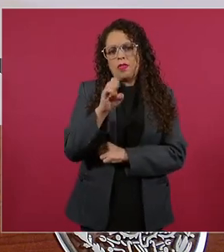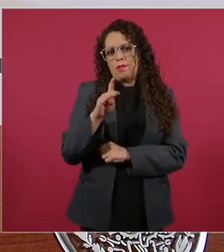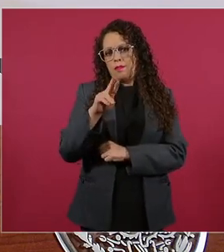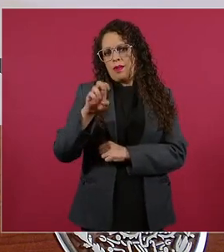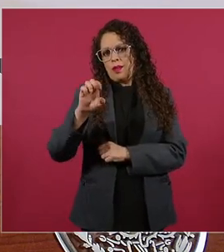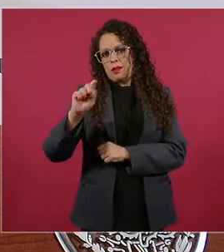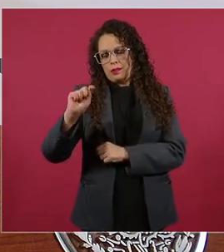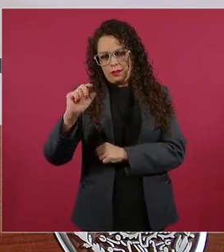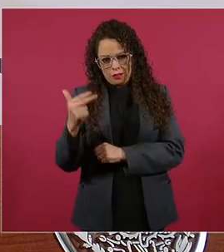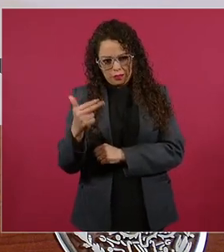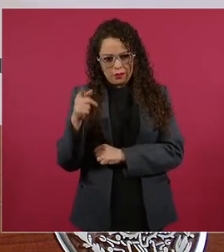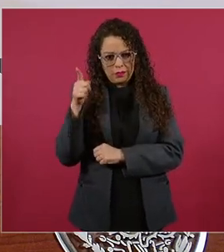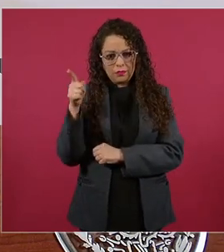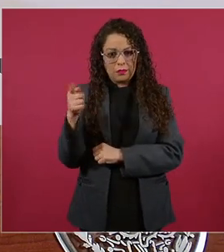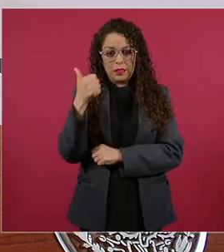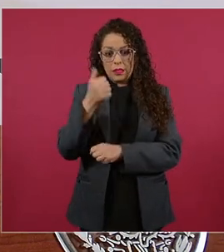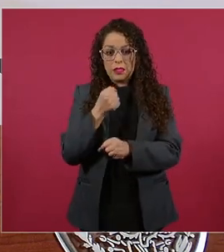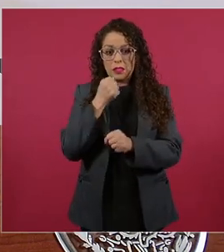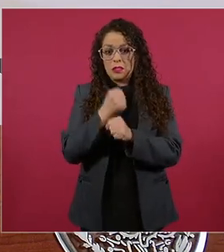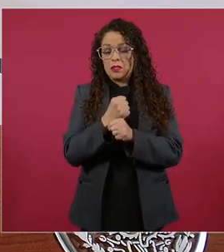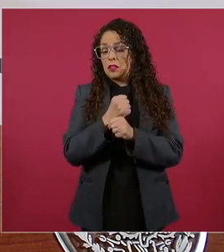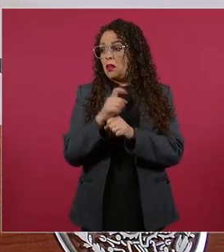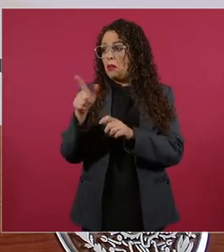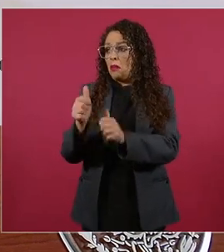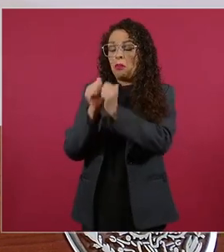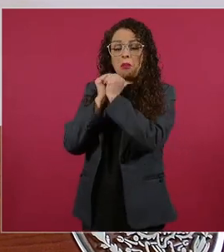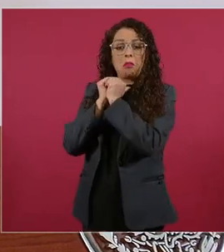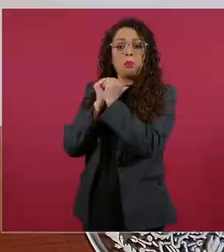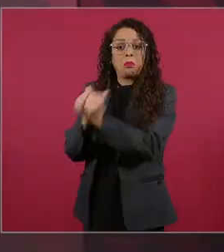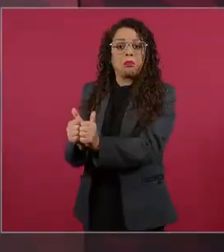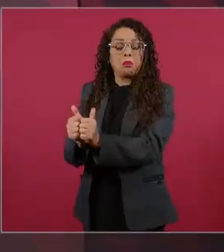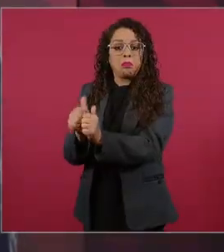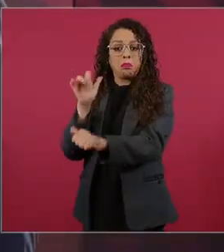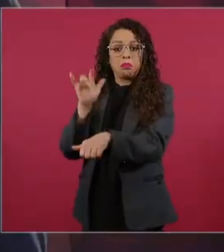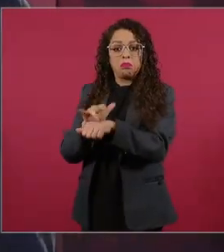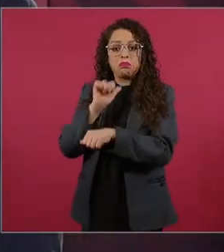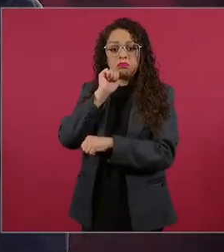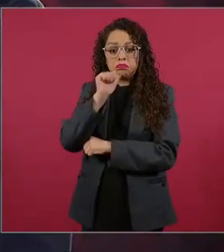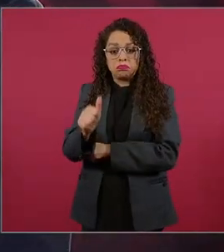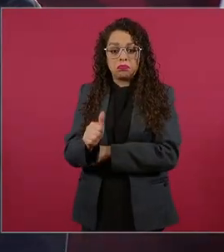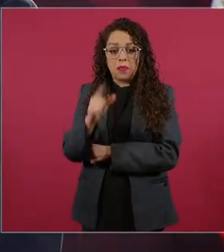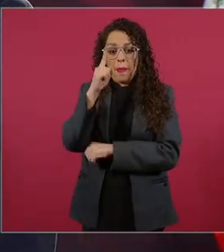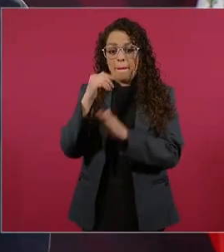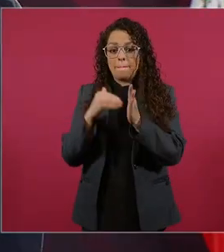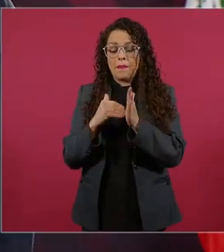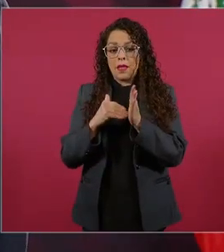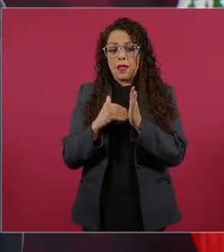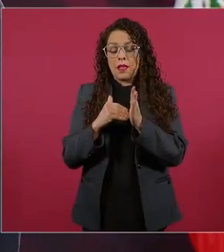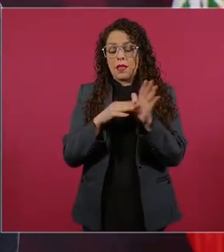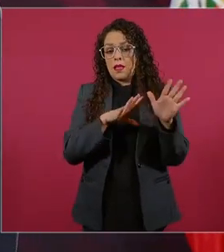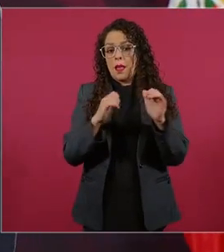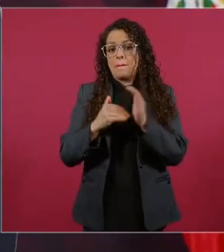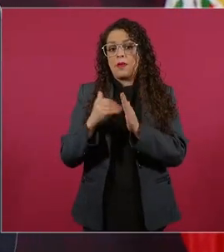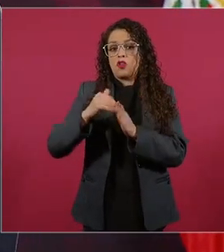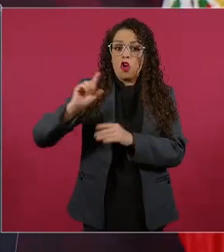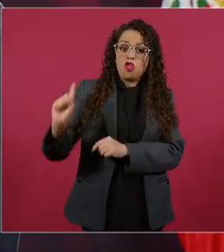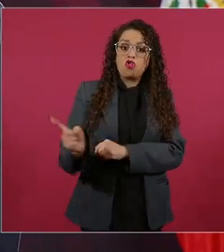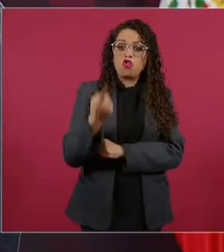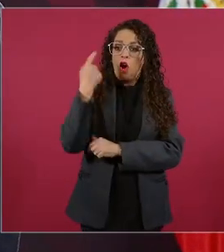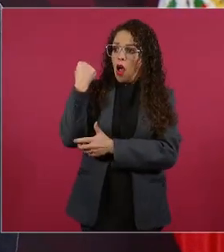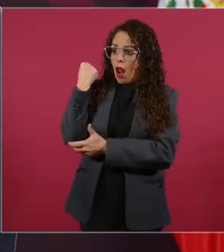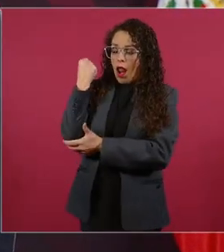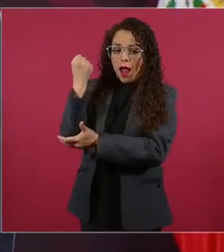2 años con una inversión ya de 1.500 millones de dólares y era tomar la